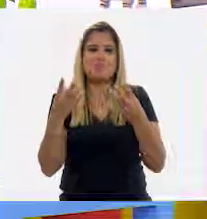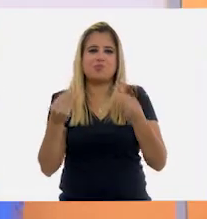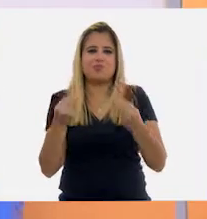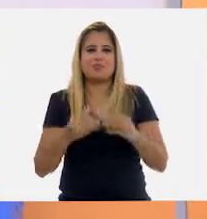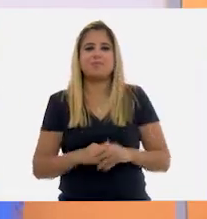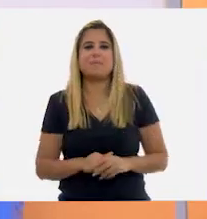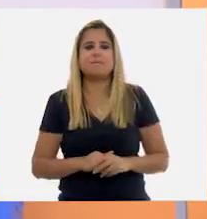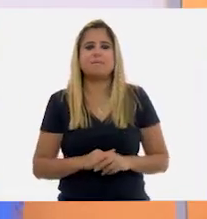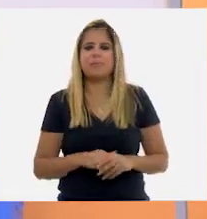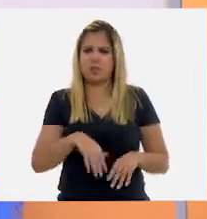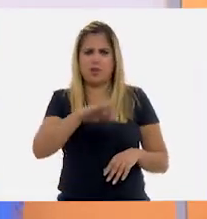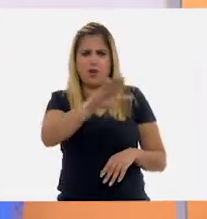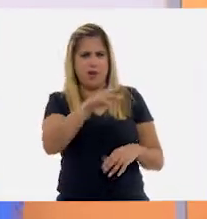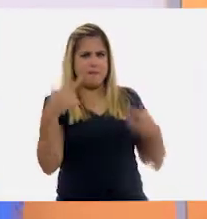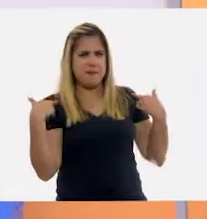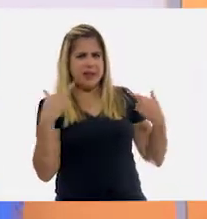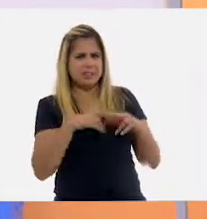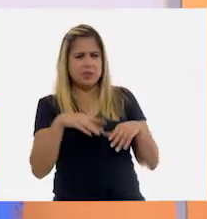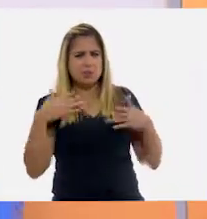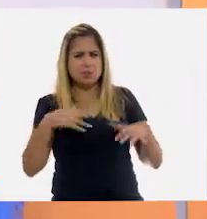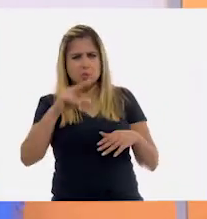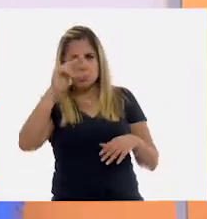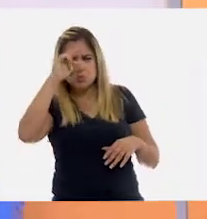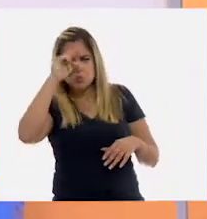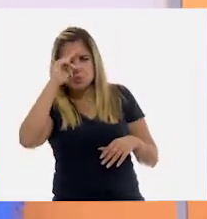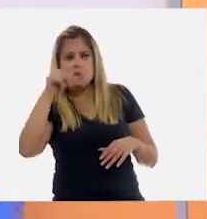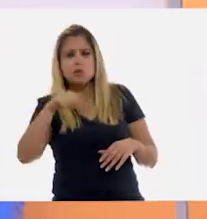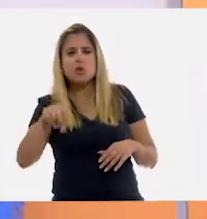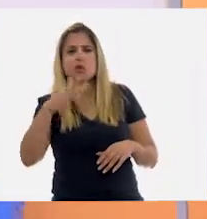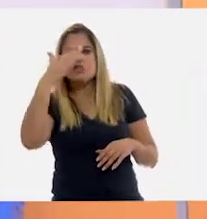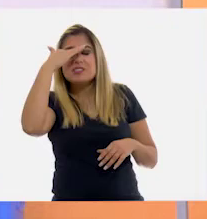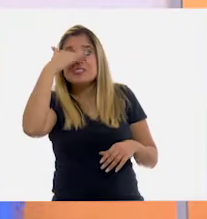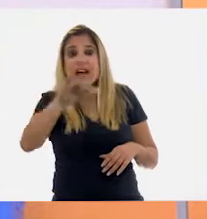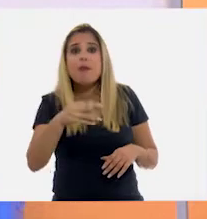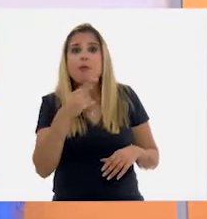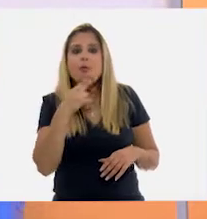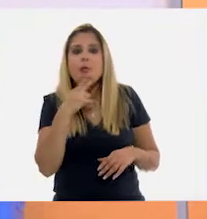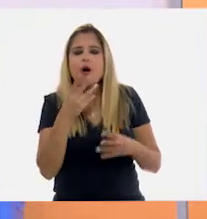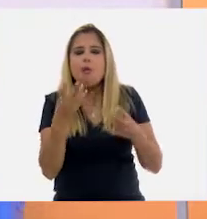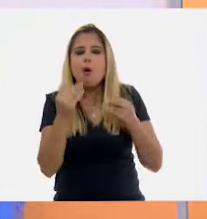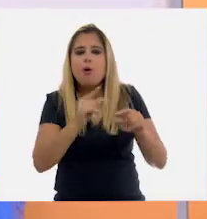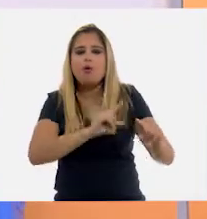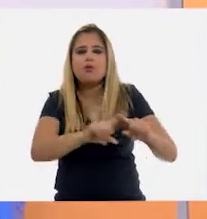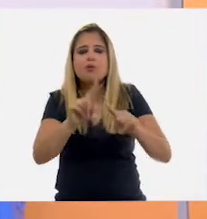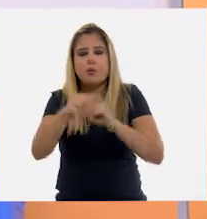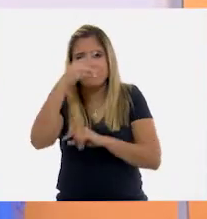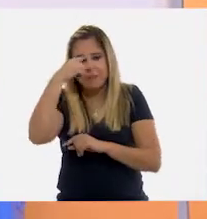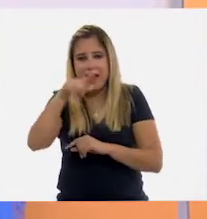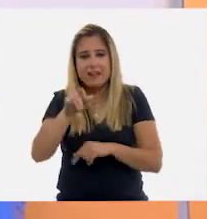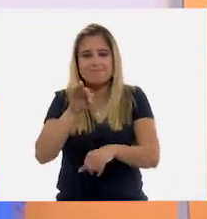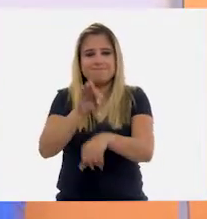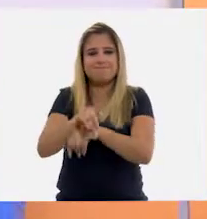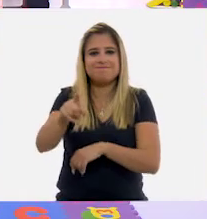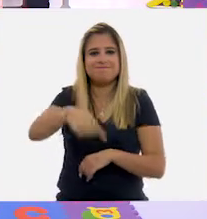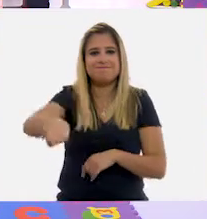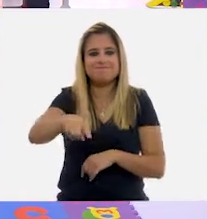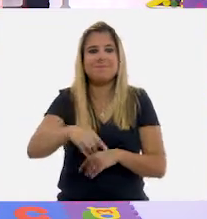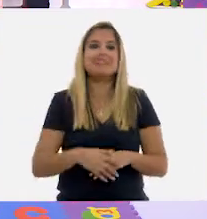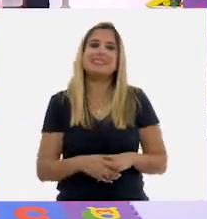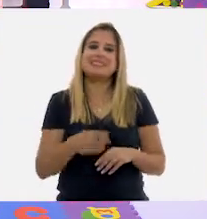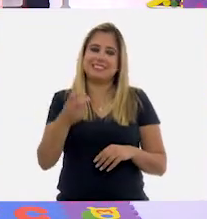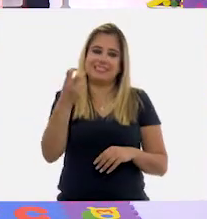perdón. Oiga, maestra, qué inteligentes son, porque saben utilizar todos los recursos para su bienestar. Sí, así